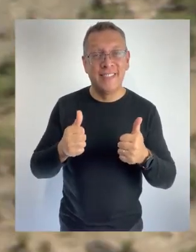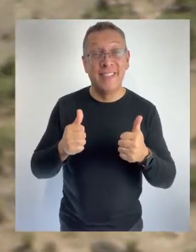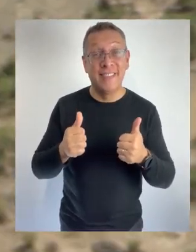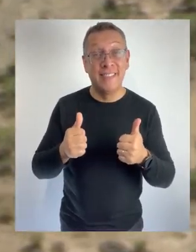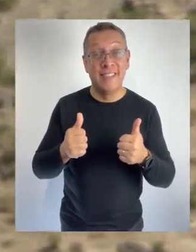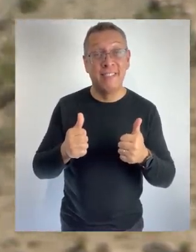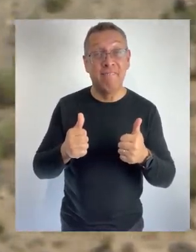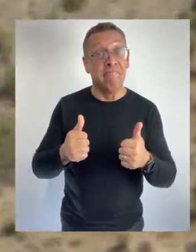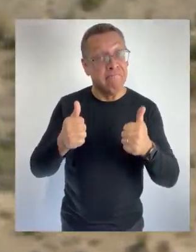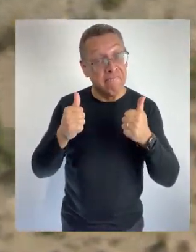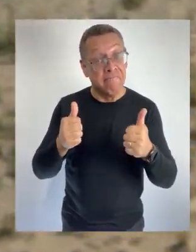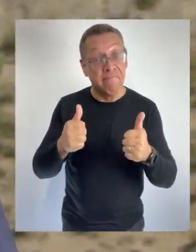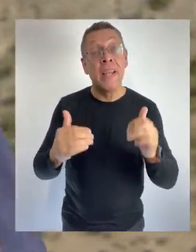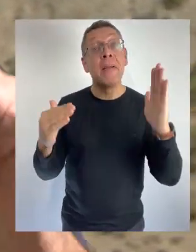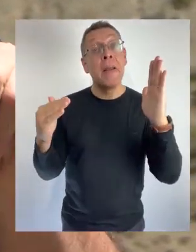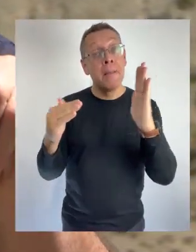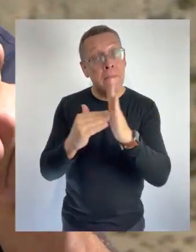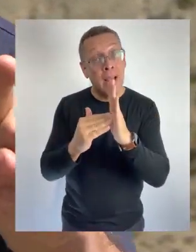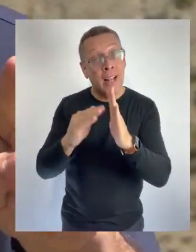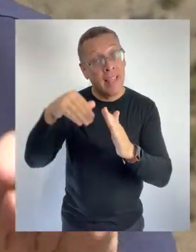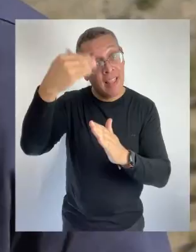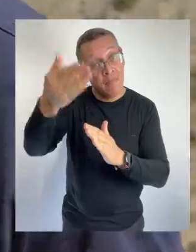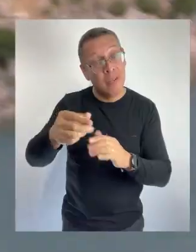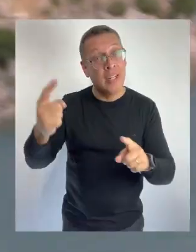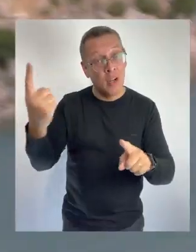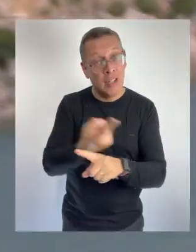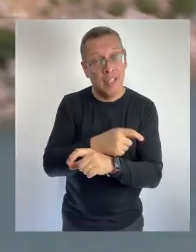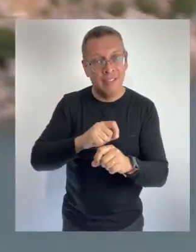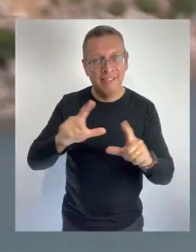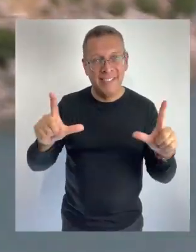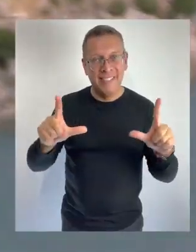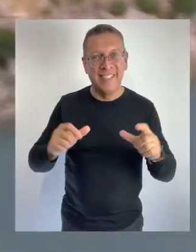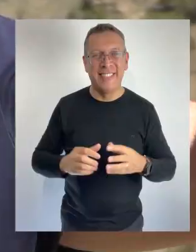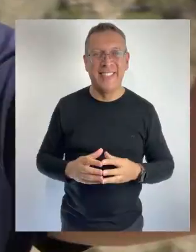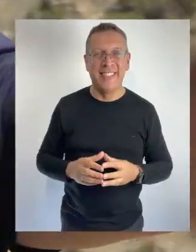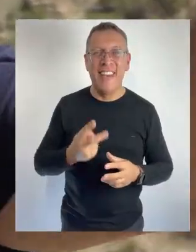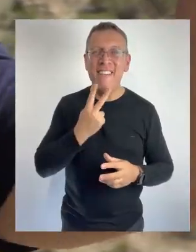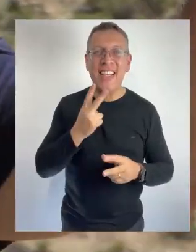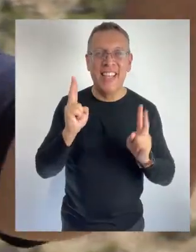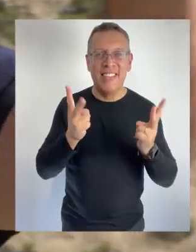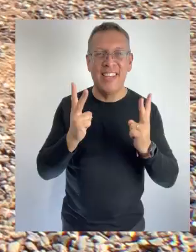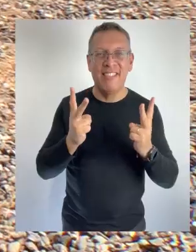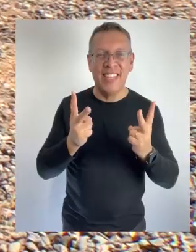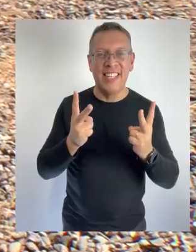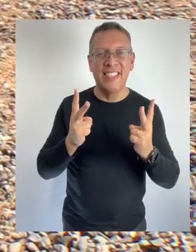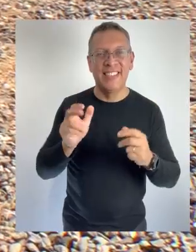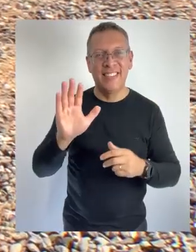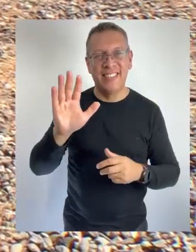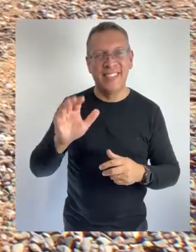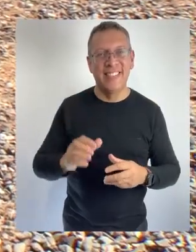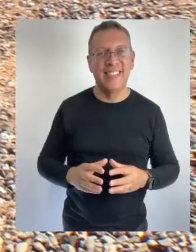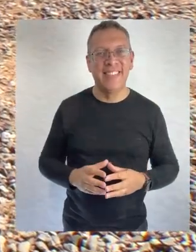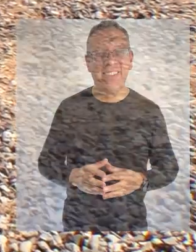Muchas gracias. Así que vamos a comerciales y volvemos. Y viva la vida. Vive la vida.